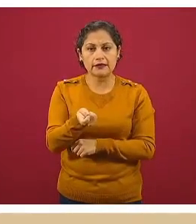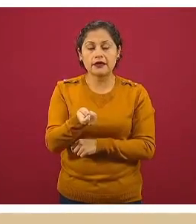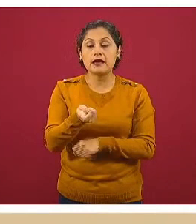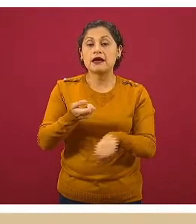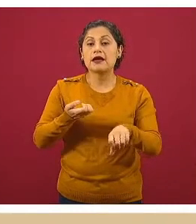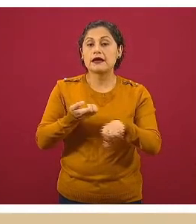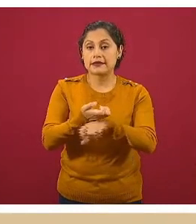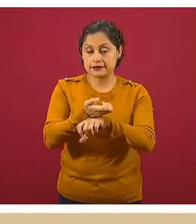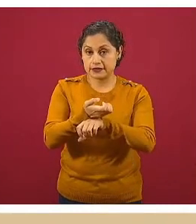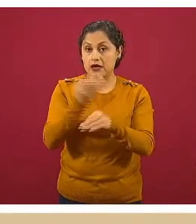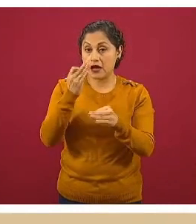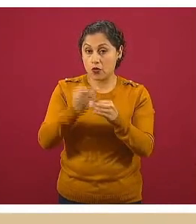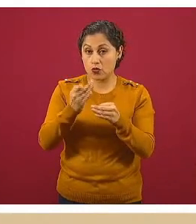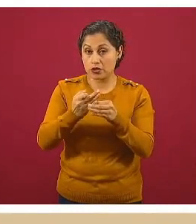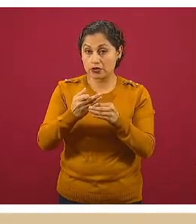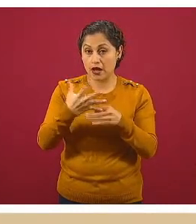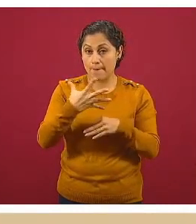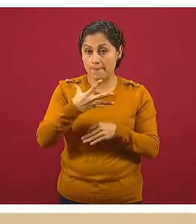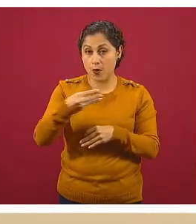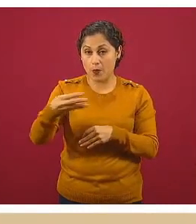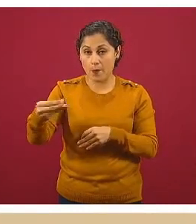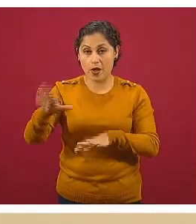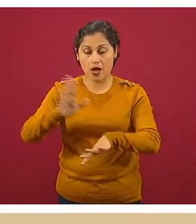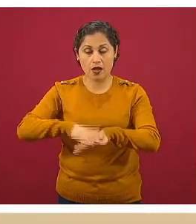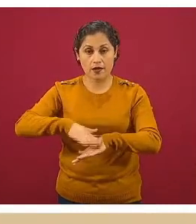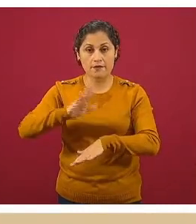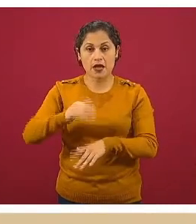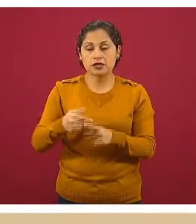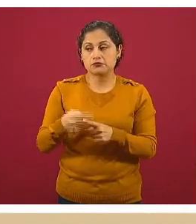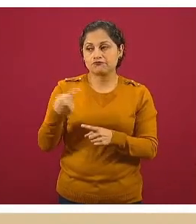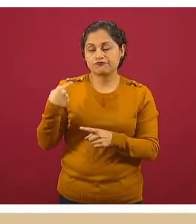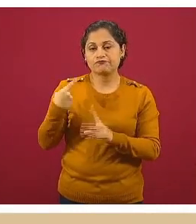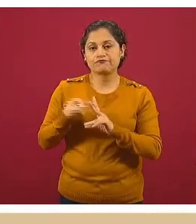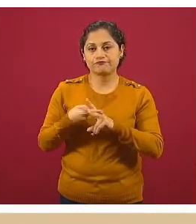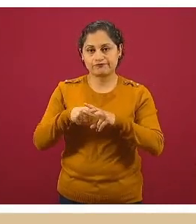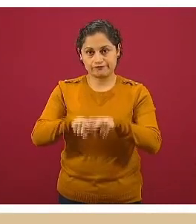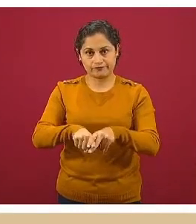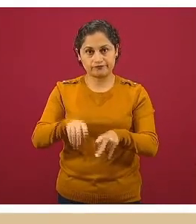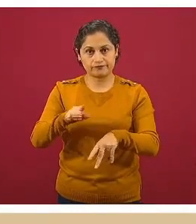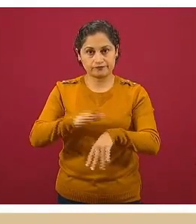la mayor transmisión, la transmisión más reciente, y representan